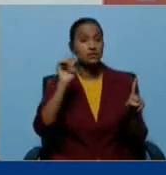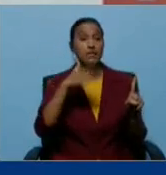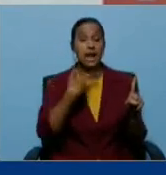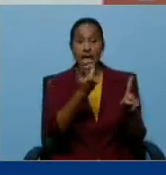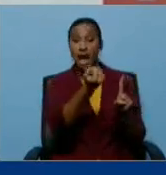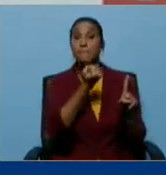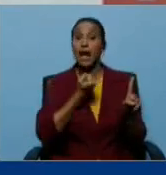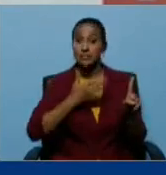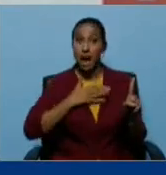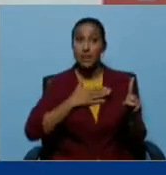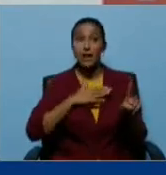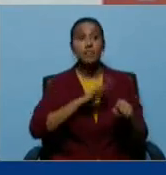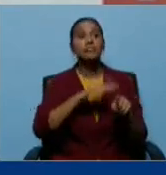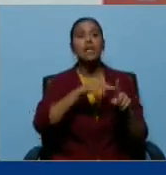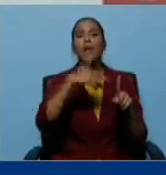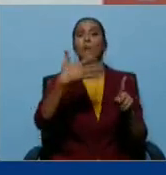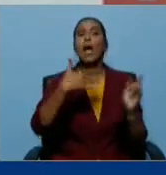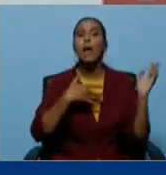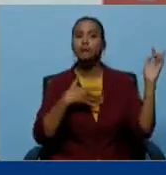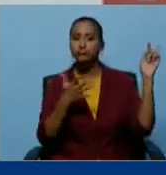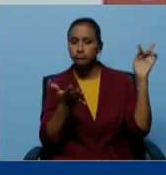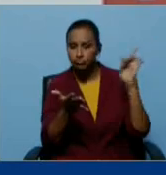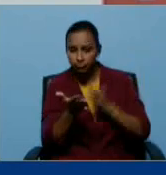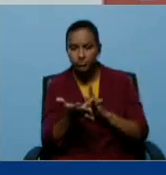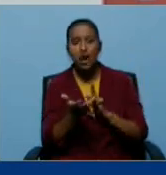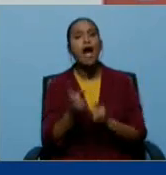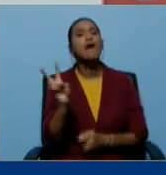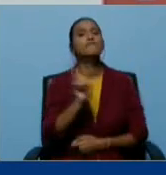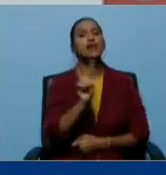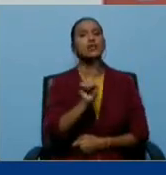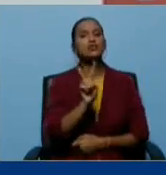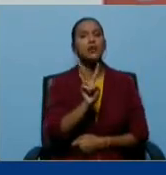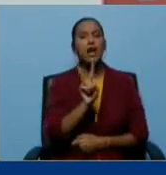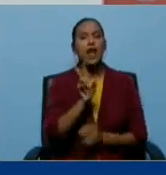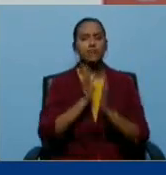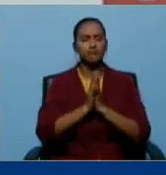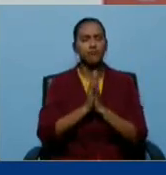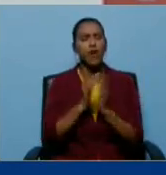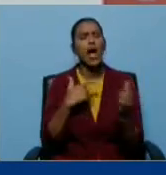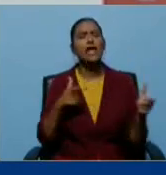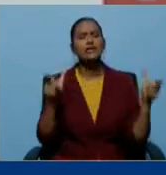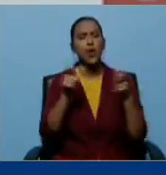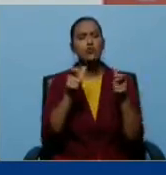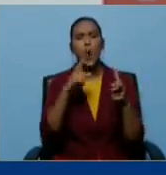Luego él vino a Venezuela y pidió una reunión en grado 33 conmigo.